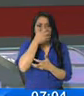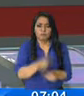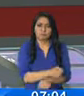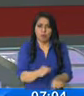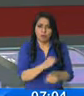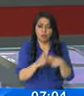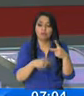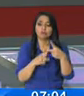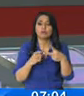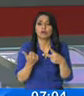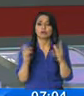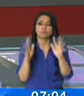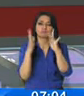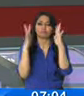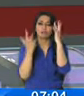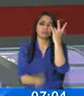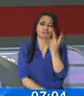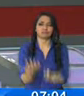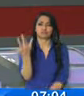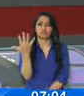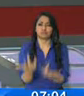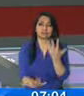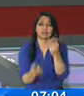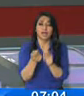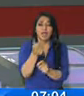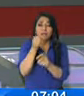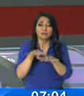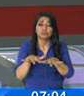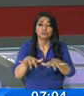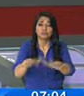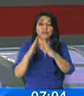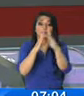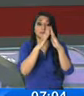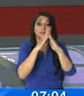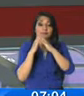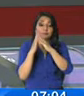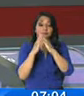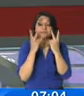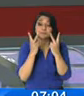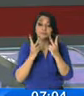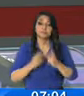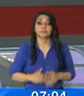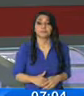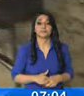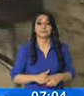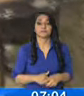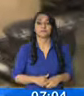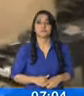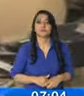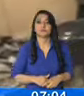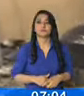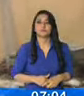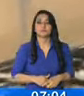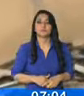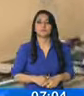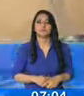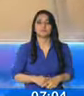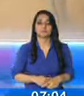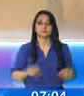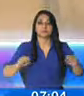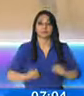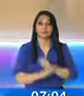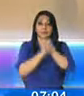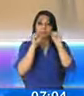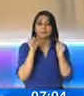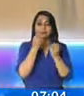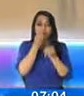fue un incendio forestal las damas estuvieron a punto de consumir varias casas de Caña el informe en horas de la mañana se reportó